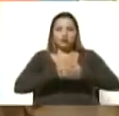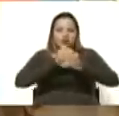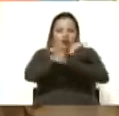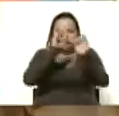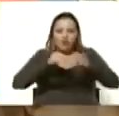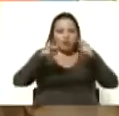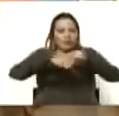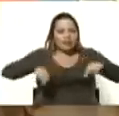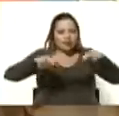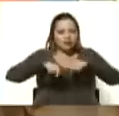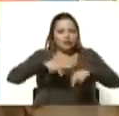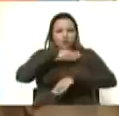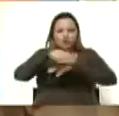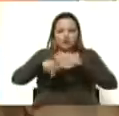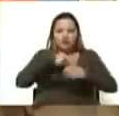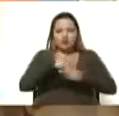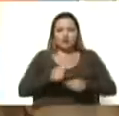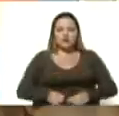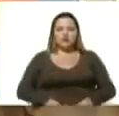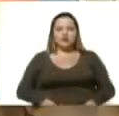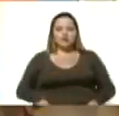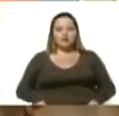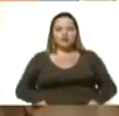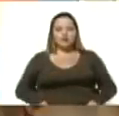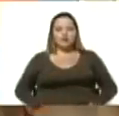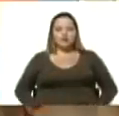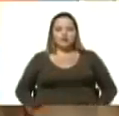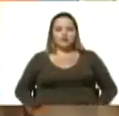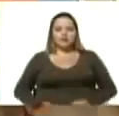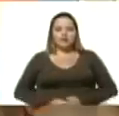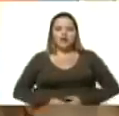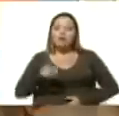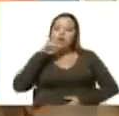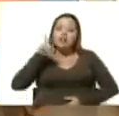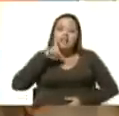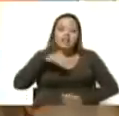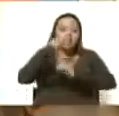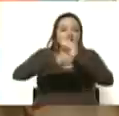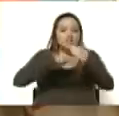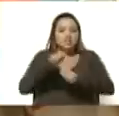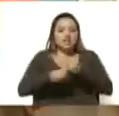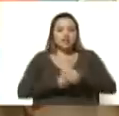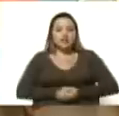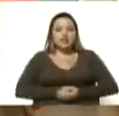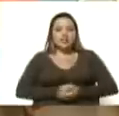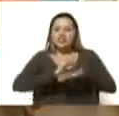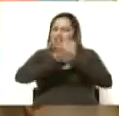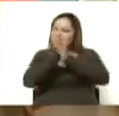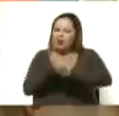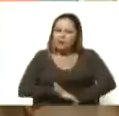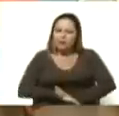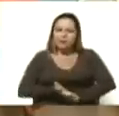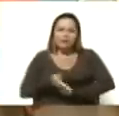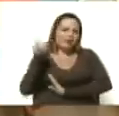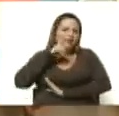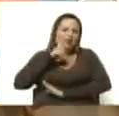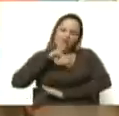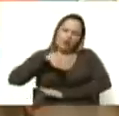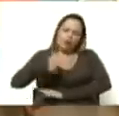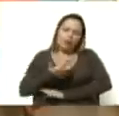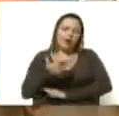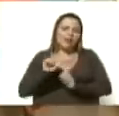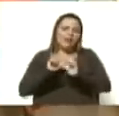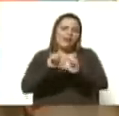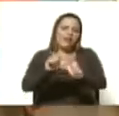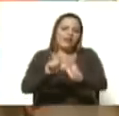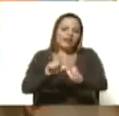manejando, esa falsa premisa se cayó a pedazos y paramos